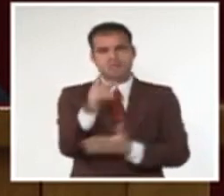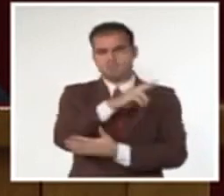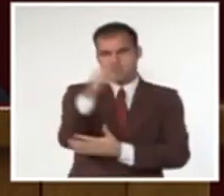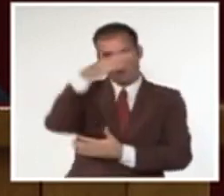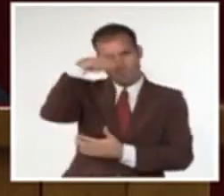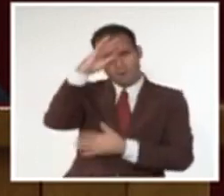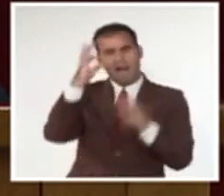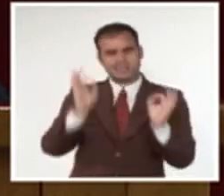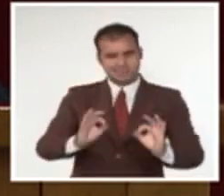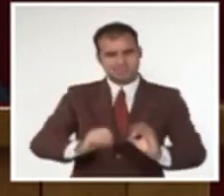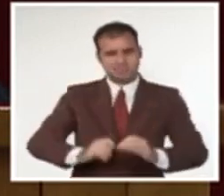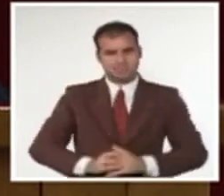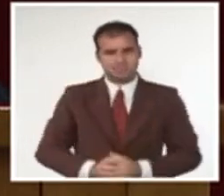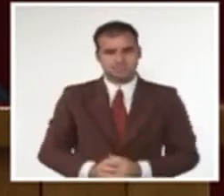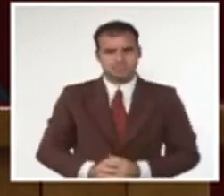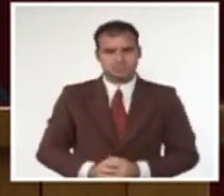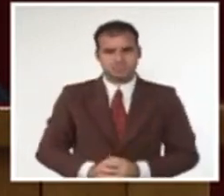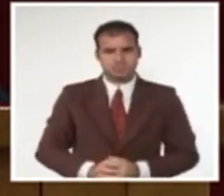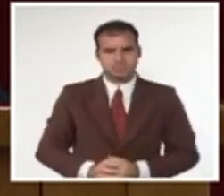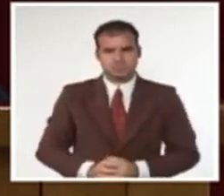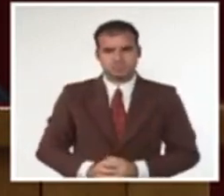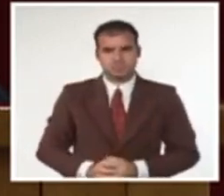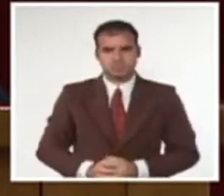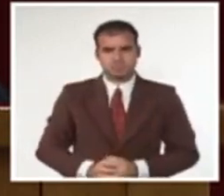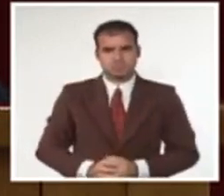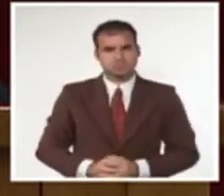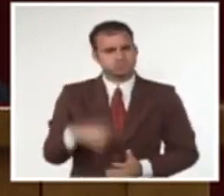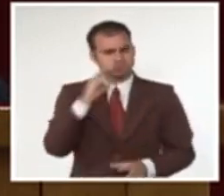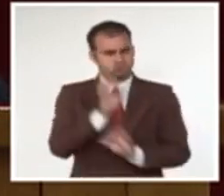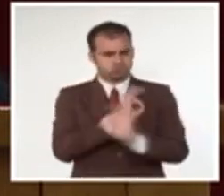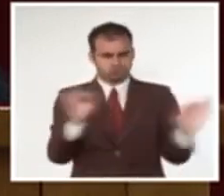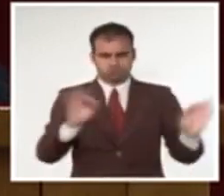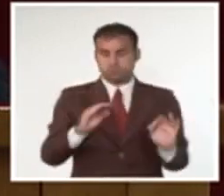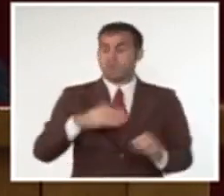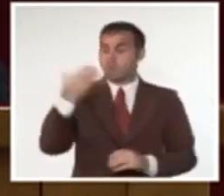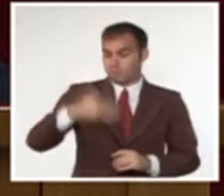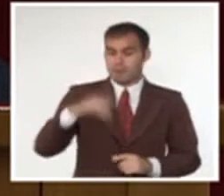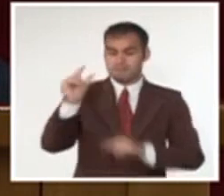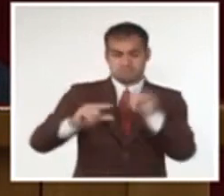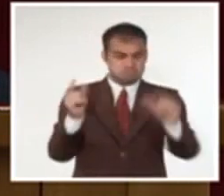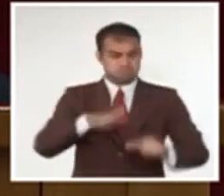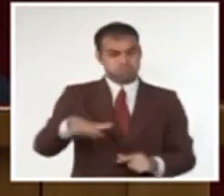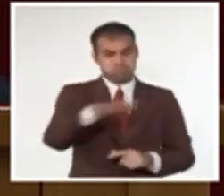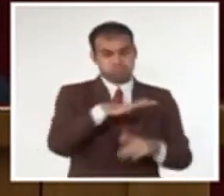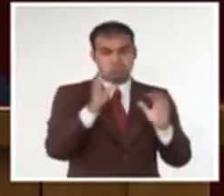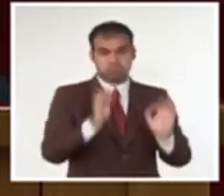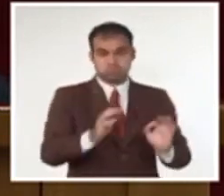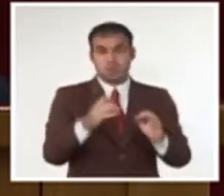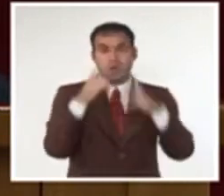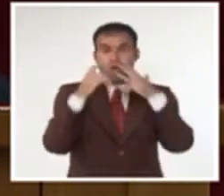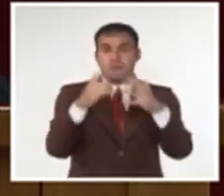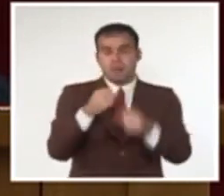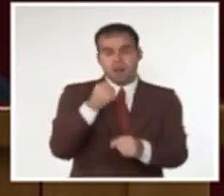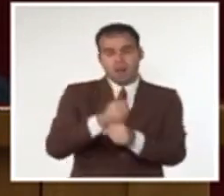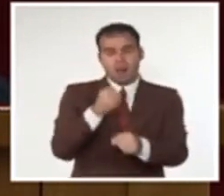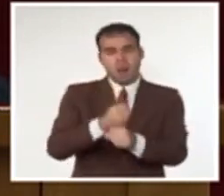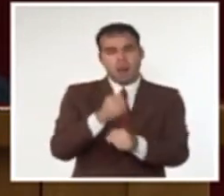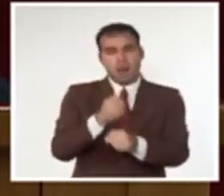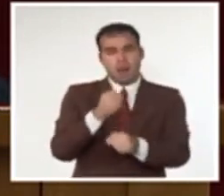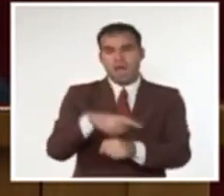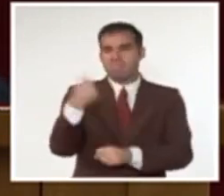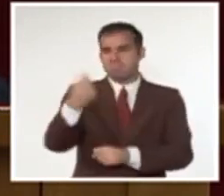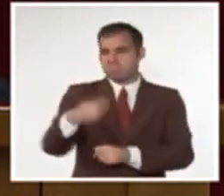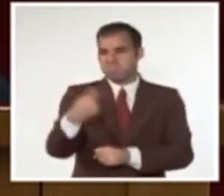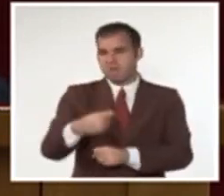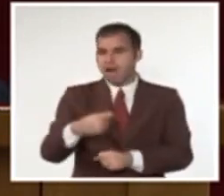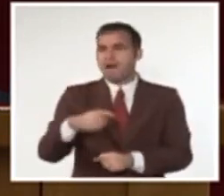Cubana. Enaltece la dignidad humana como valor supremo que sustenta el reconocimiento y ejercicio de los derechos